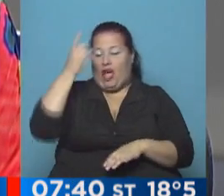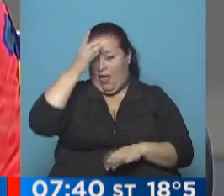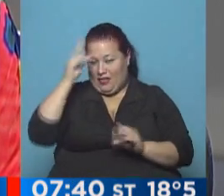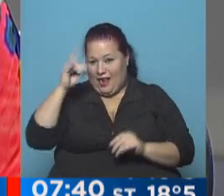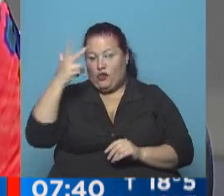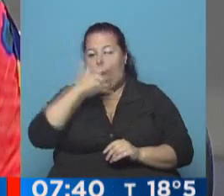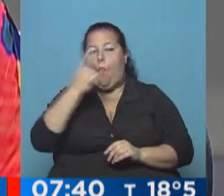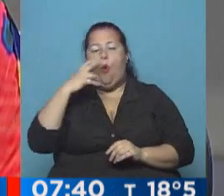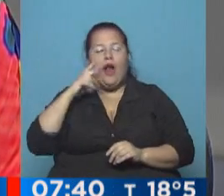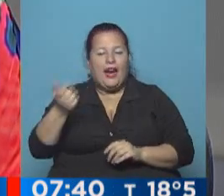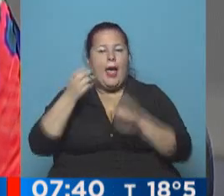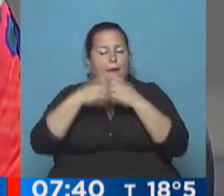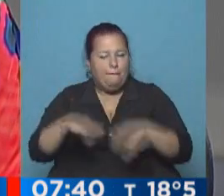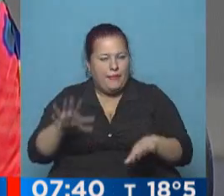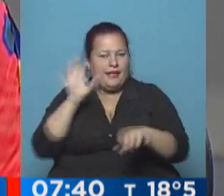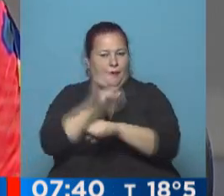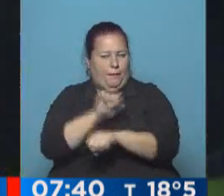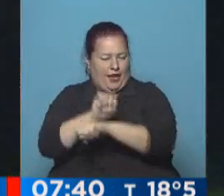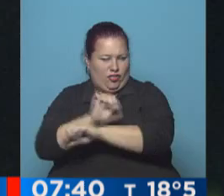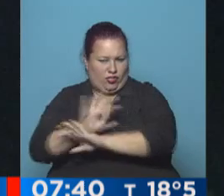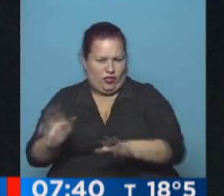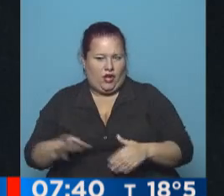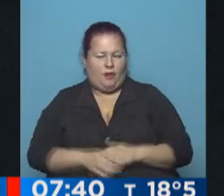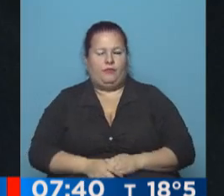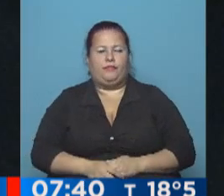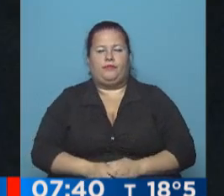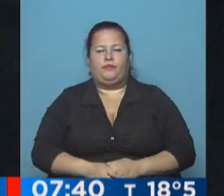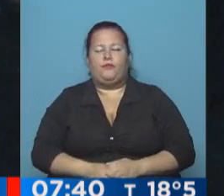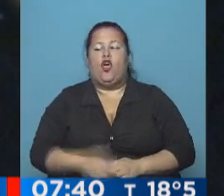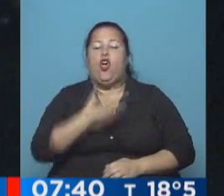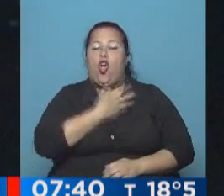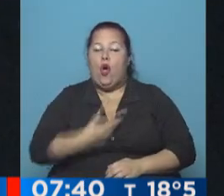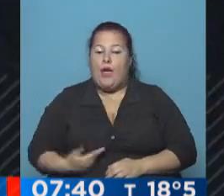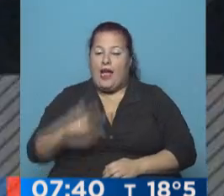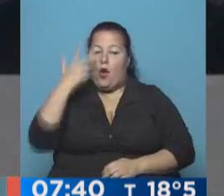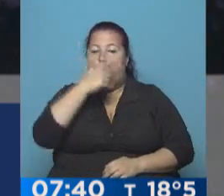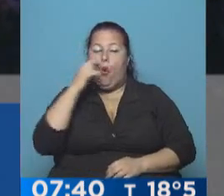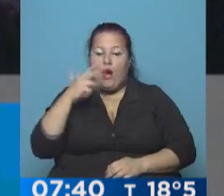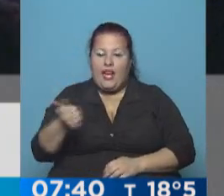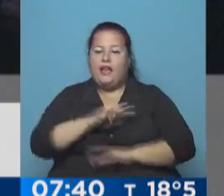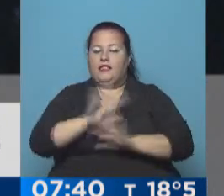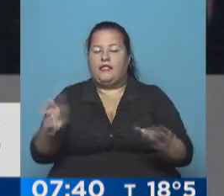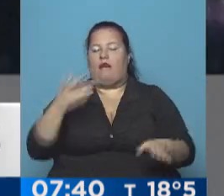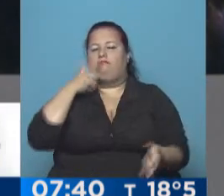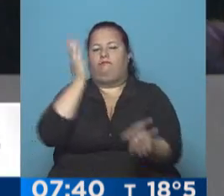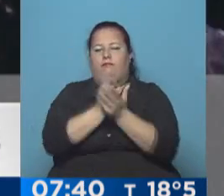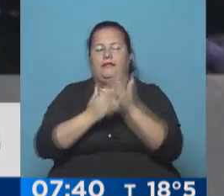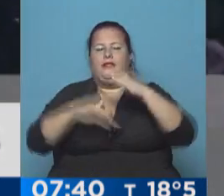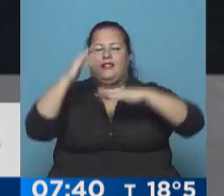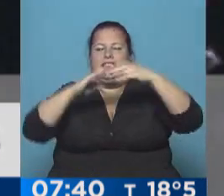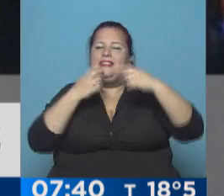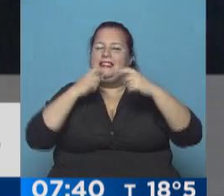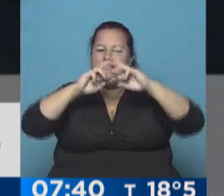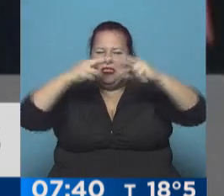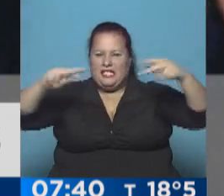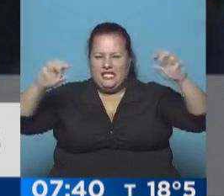en Hungría y ya comienzan las detenciones. El gobierno húngaro terminó de instalar la barrera de alambres de púas en la